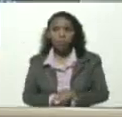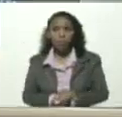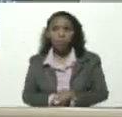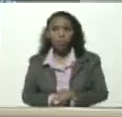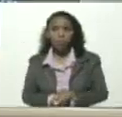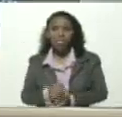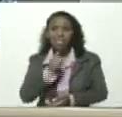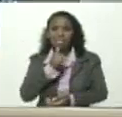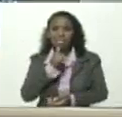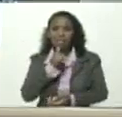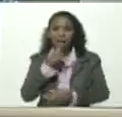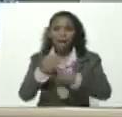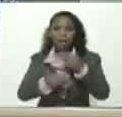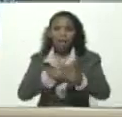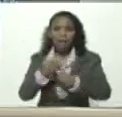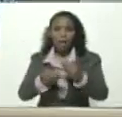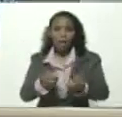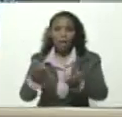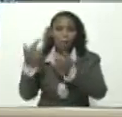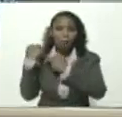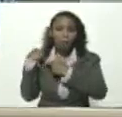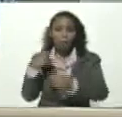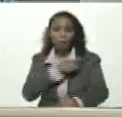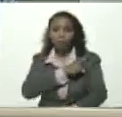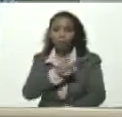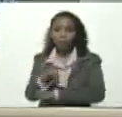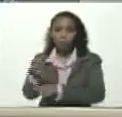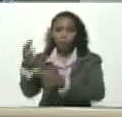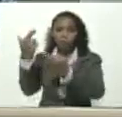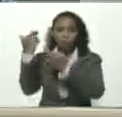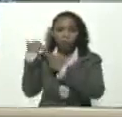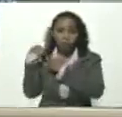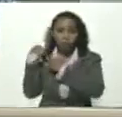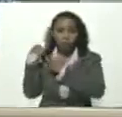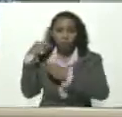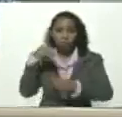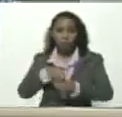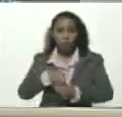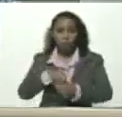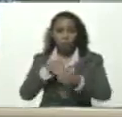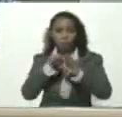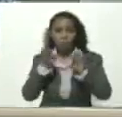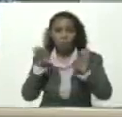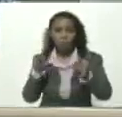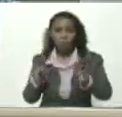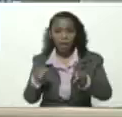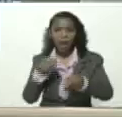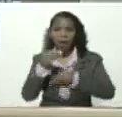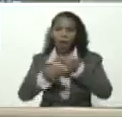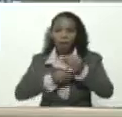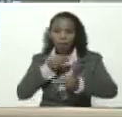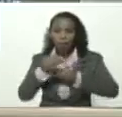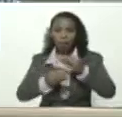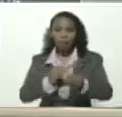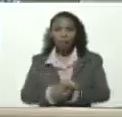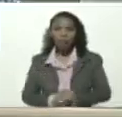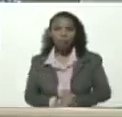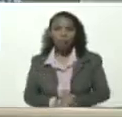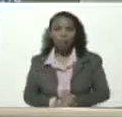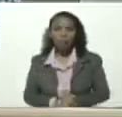a quienes fueron designados o designadas miembros de mesa a que lo hagan.